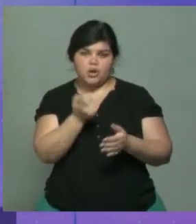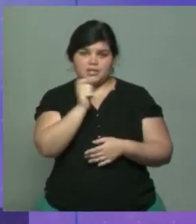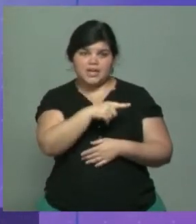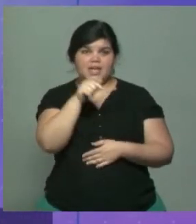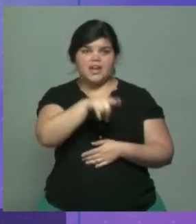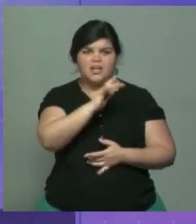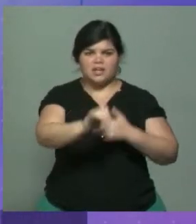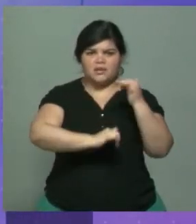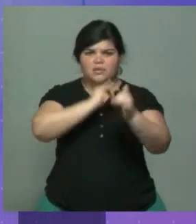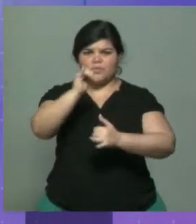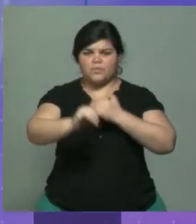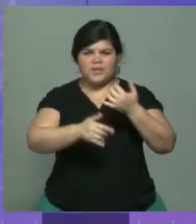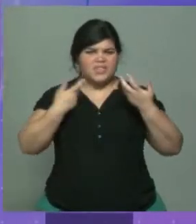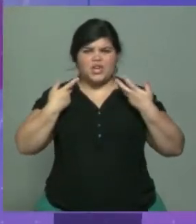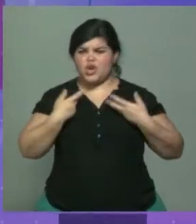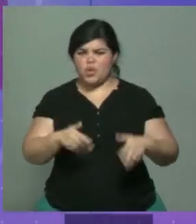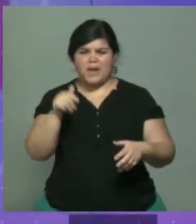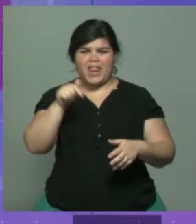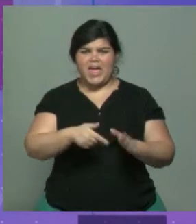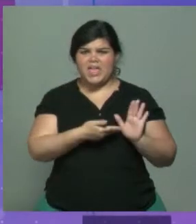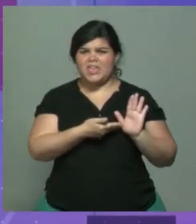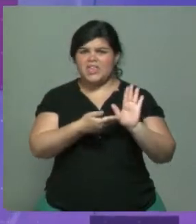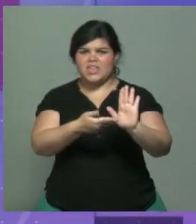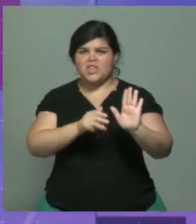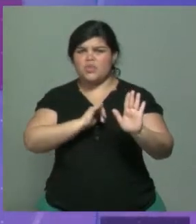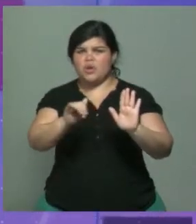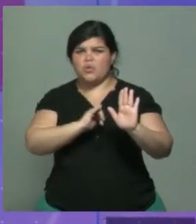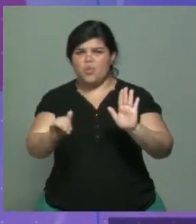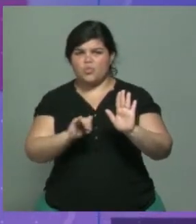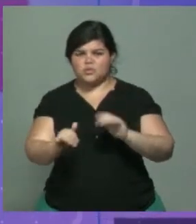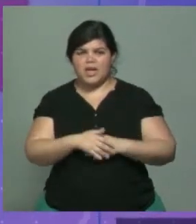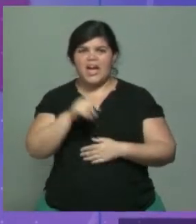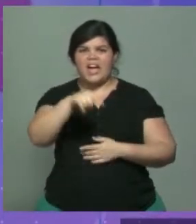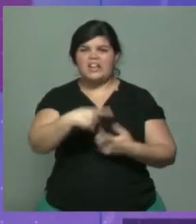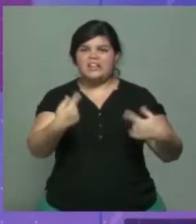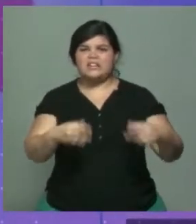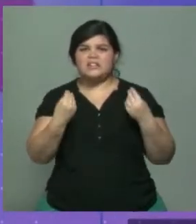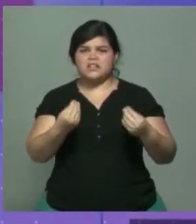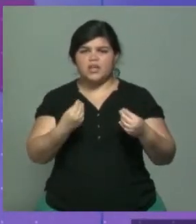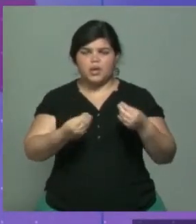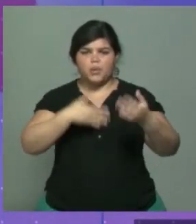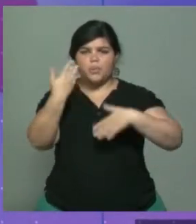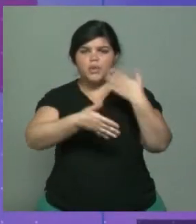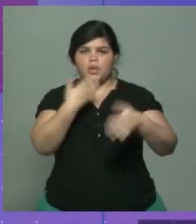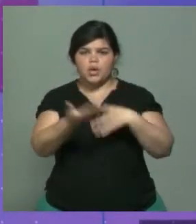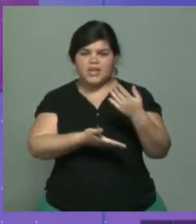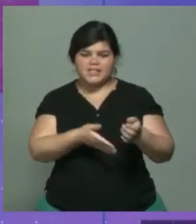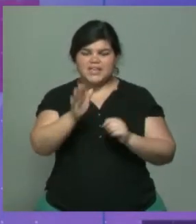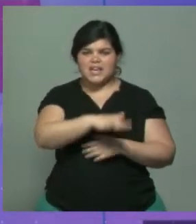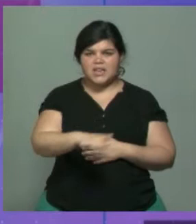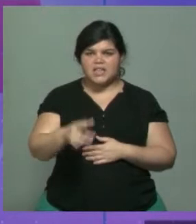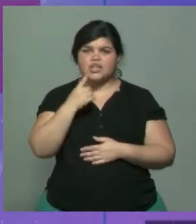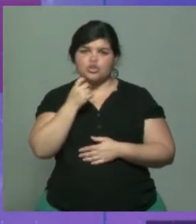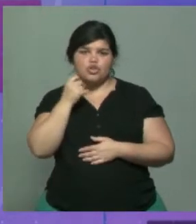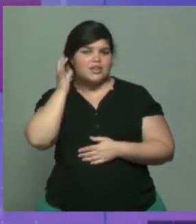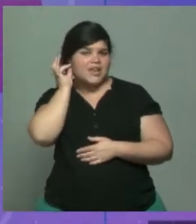medios un drama que es mucho más habitual de lo que se supone y se denuncia, el de la violencia a la que son sometidos niños y niñas.